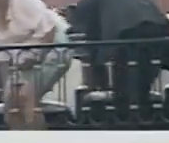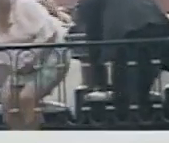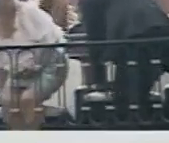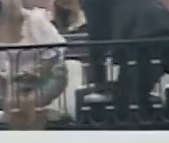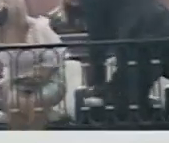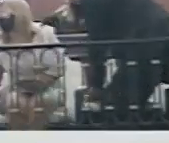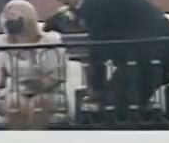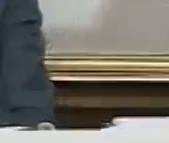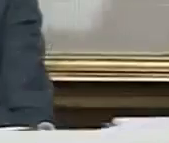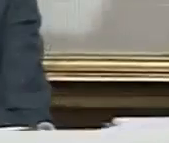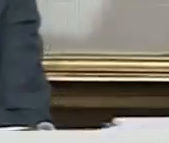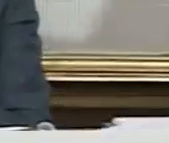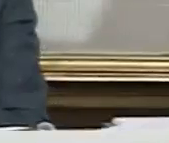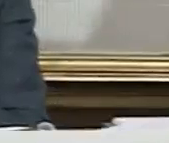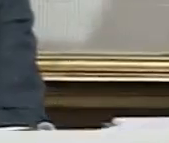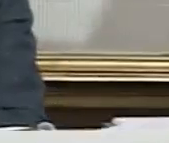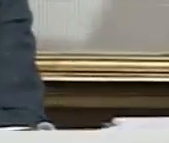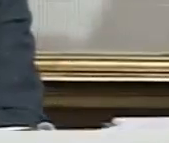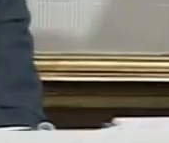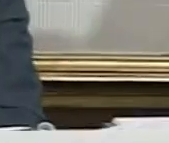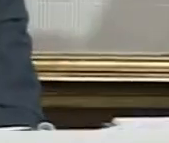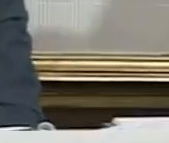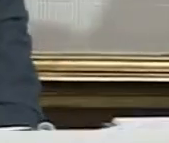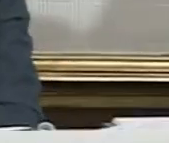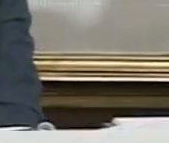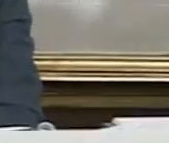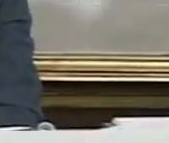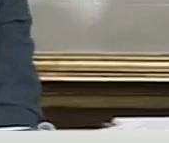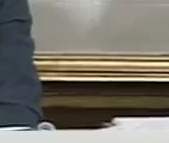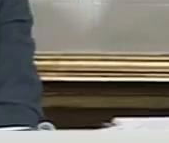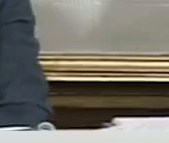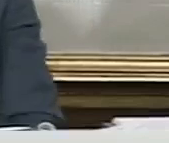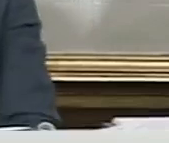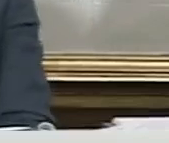Voy a dejar en el derecho de palabra al diputado Luis Parra.